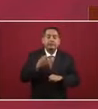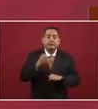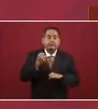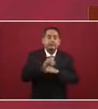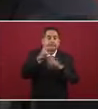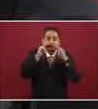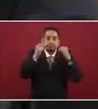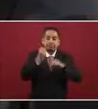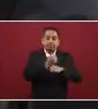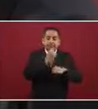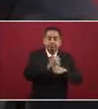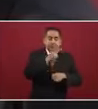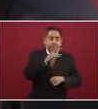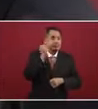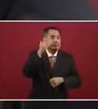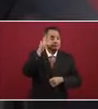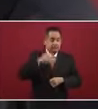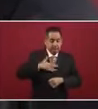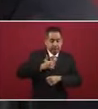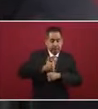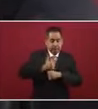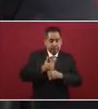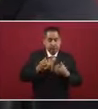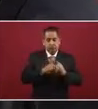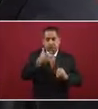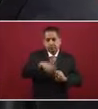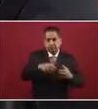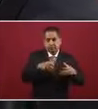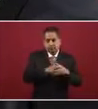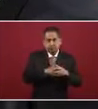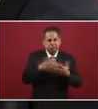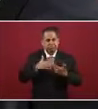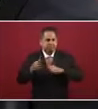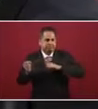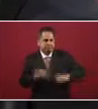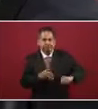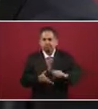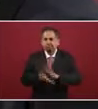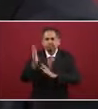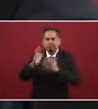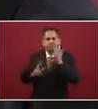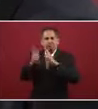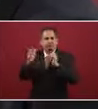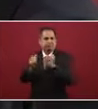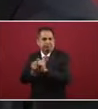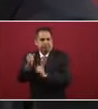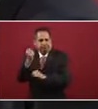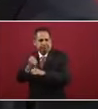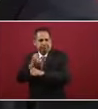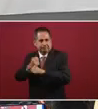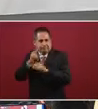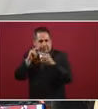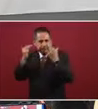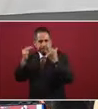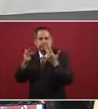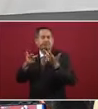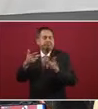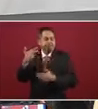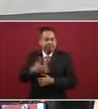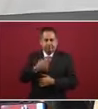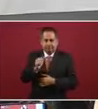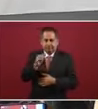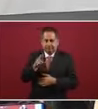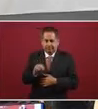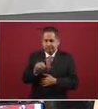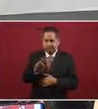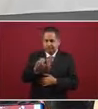Zapata. Mi abuelo era de dinero, abandonó todo por irse con Emiliano Zapata, el señor